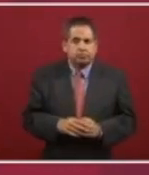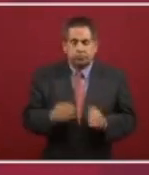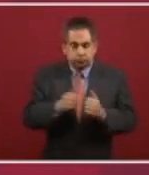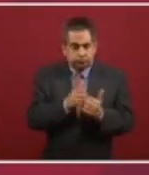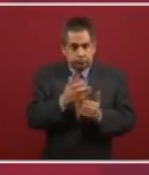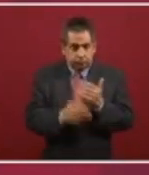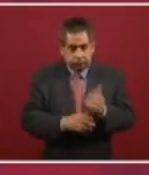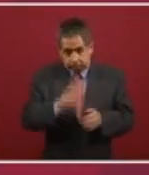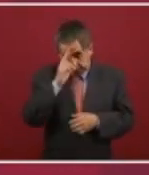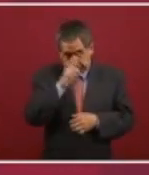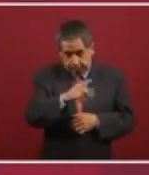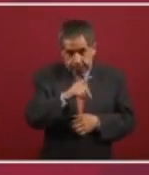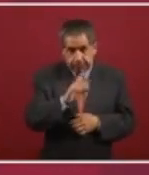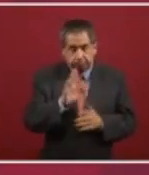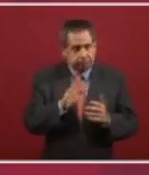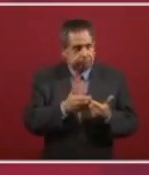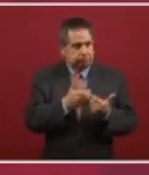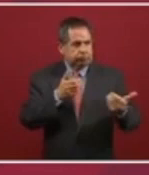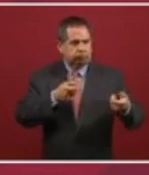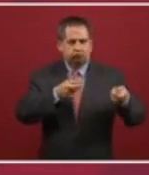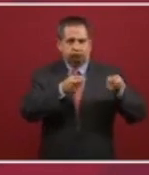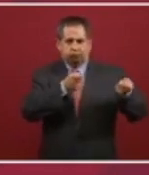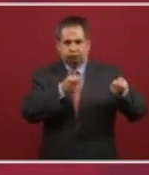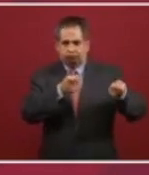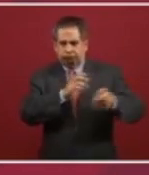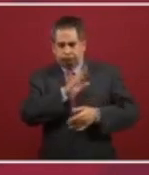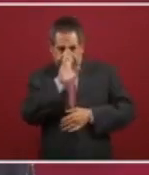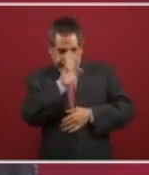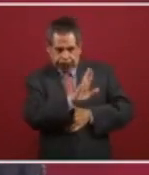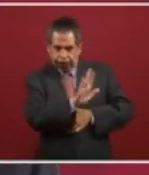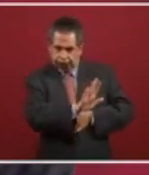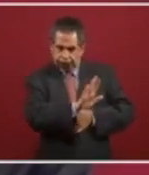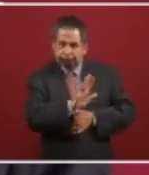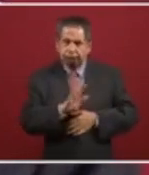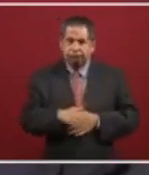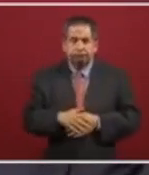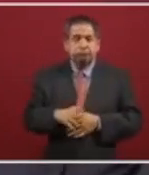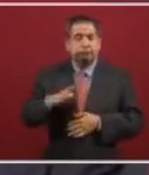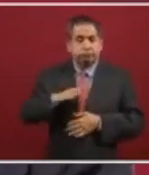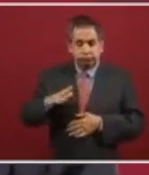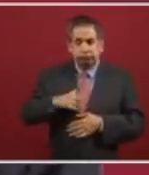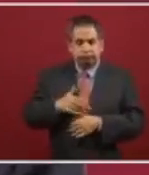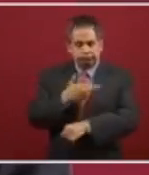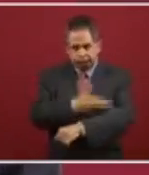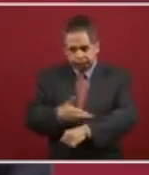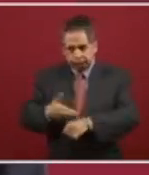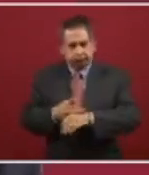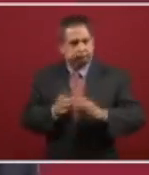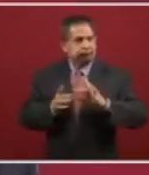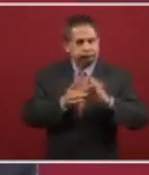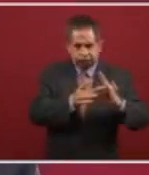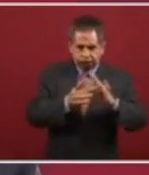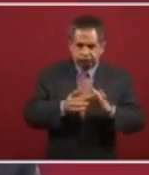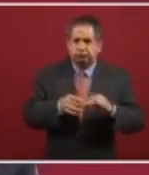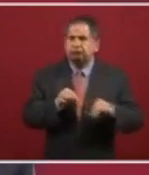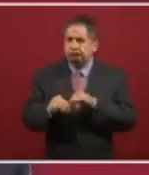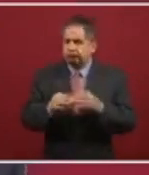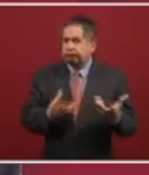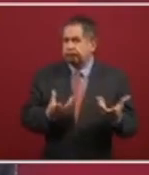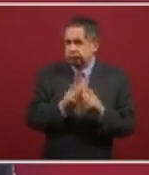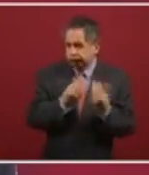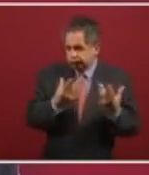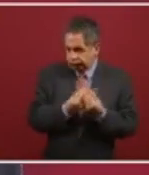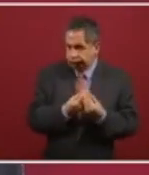respetando la autonomía de cada poder. Hay cooperación, hay colaboración